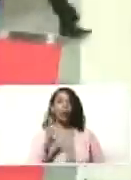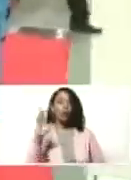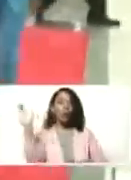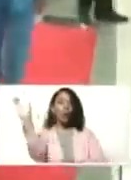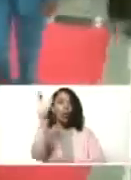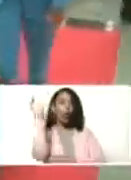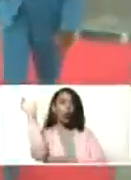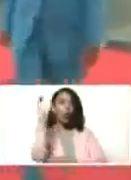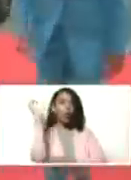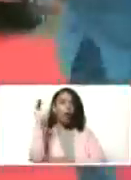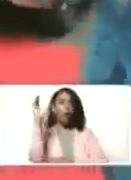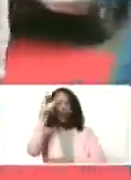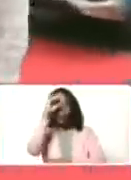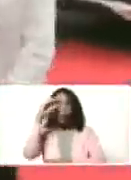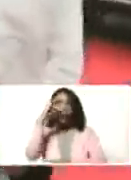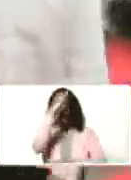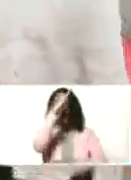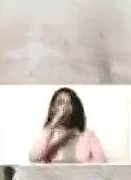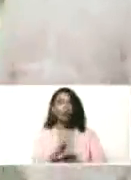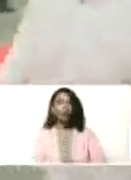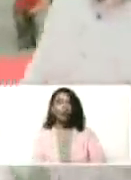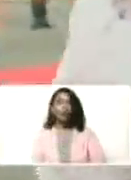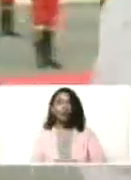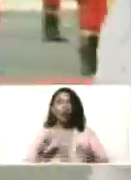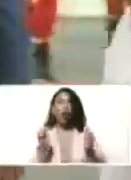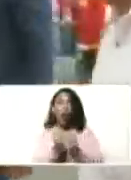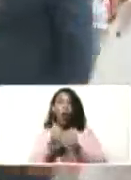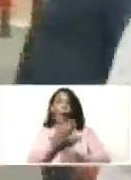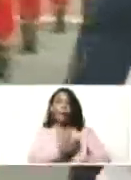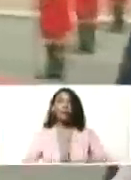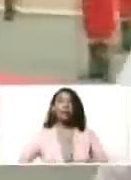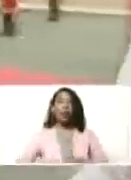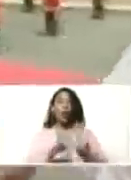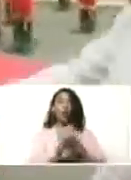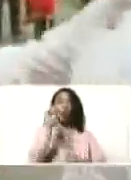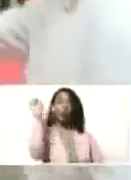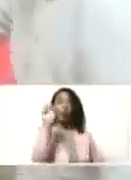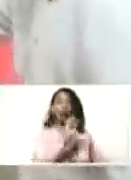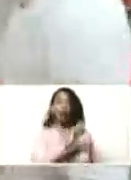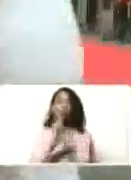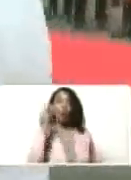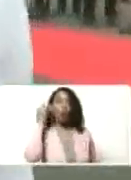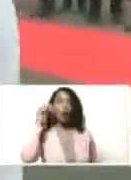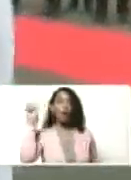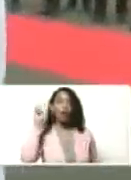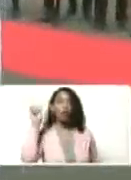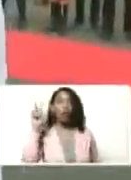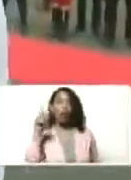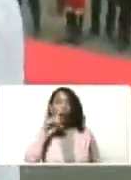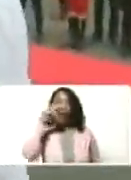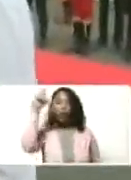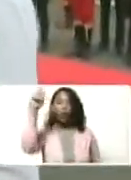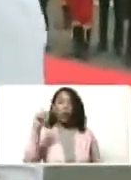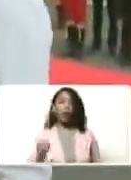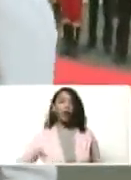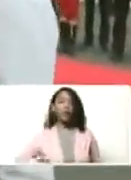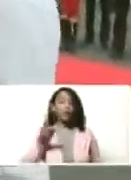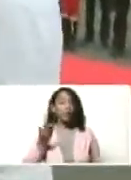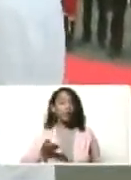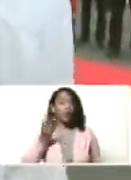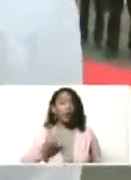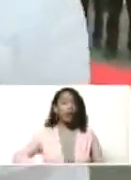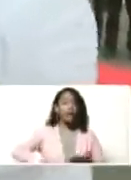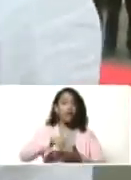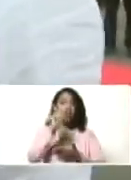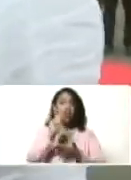Colombia, Gustavo Petro, con el presidente constitucional de la República Bolivariana de Venezuela, Nicolás Maduro. Importante la firma